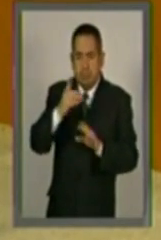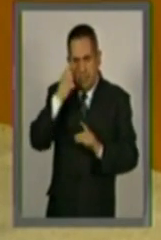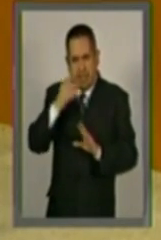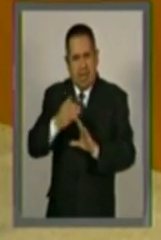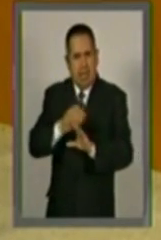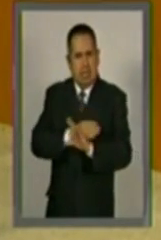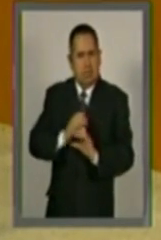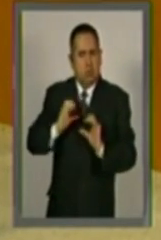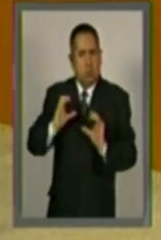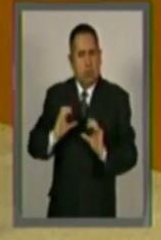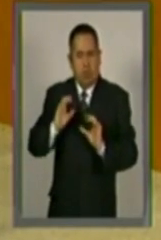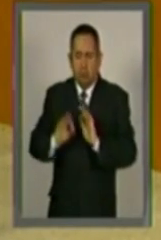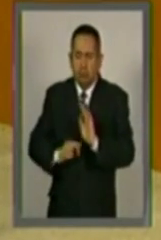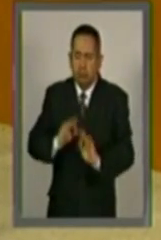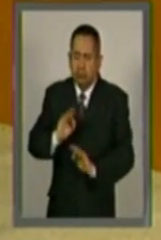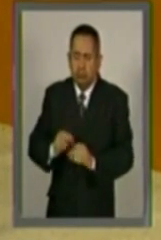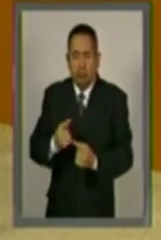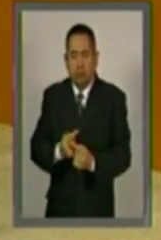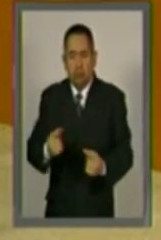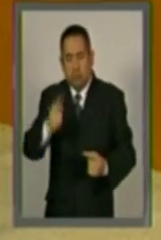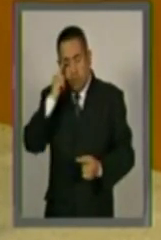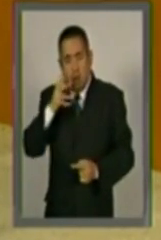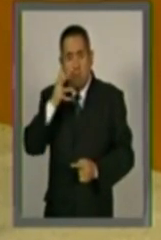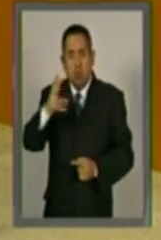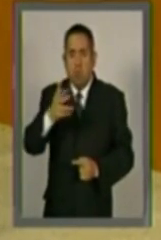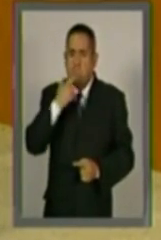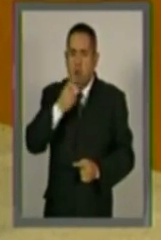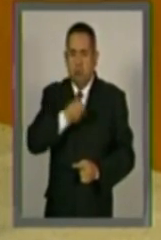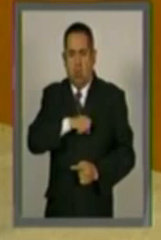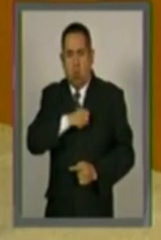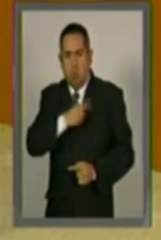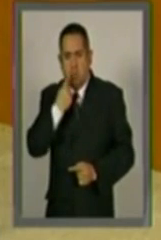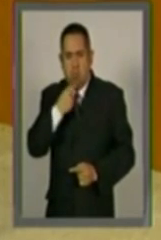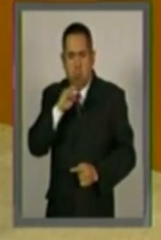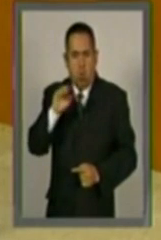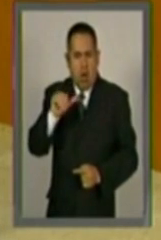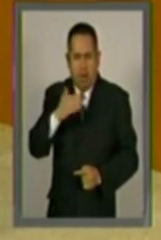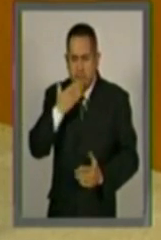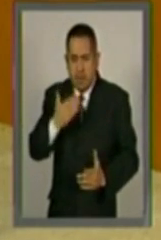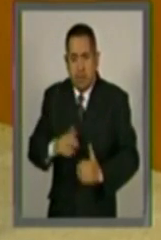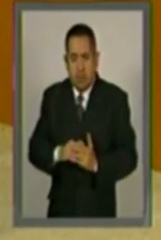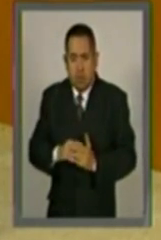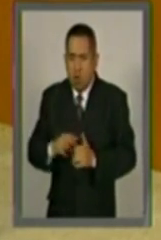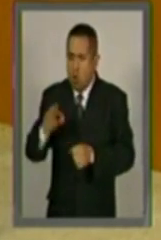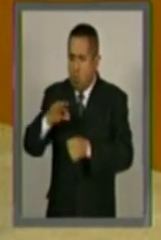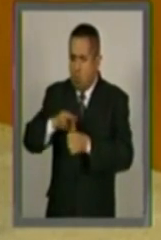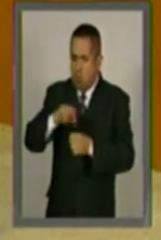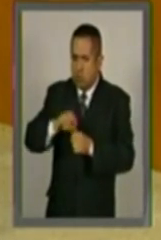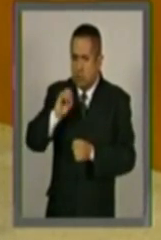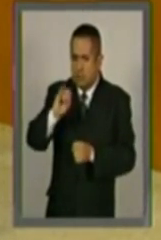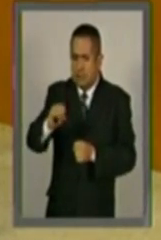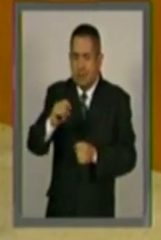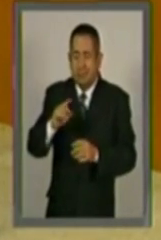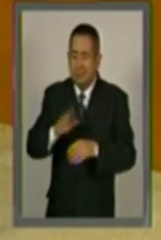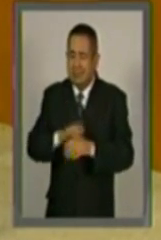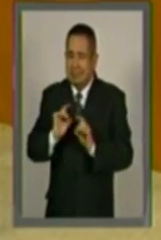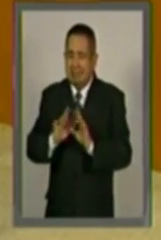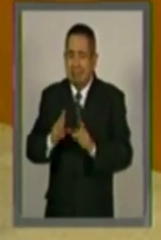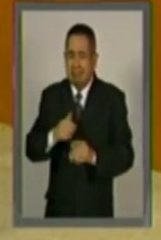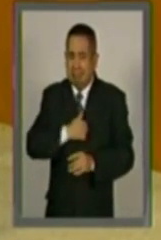para una mejor salud bucal un voto por mejorar las condiciones de ese lamentable